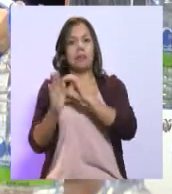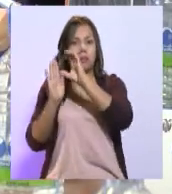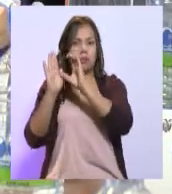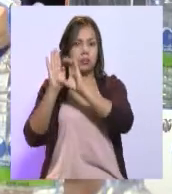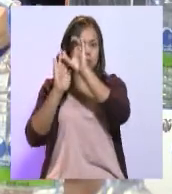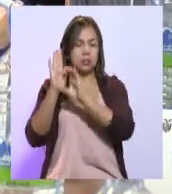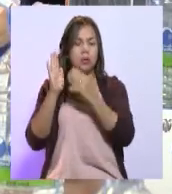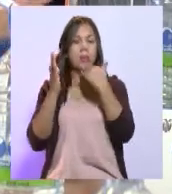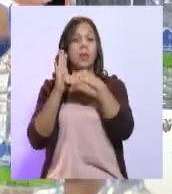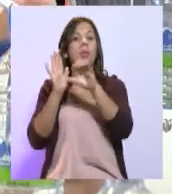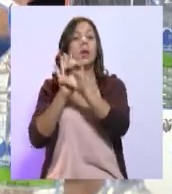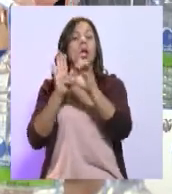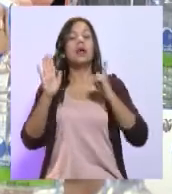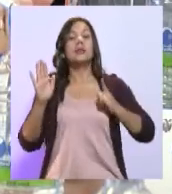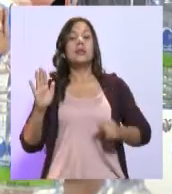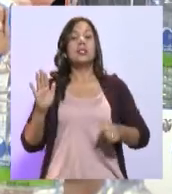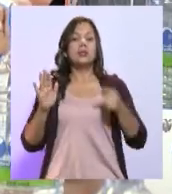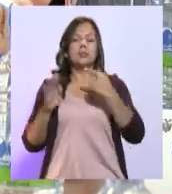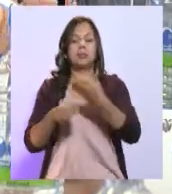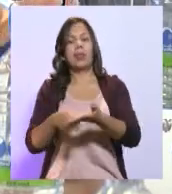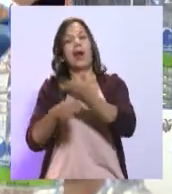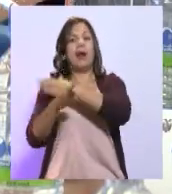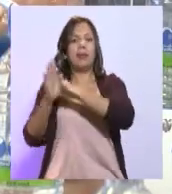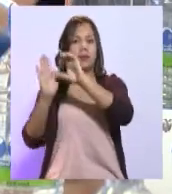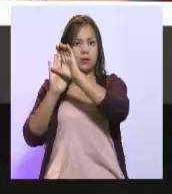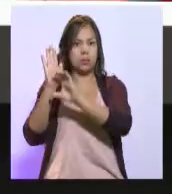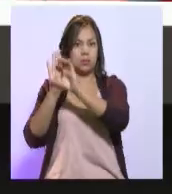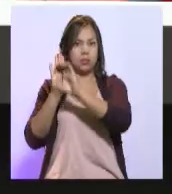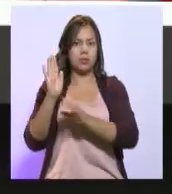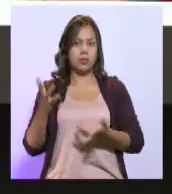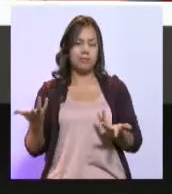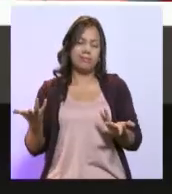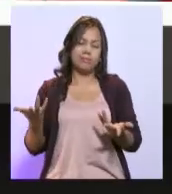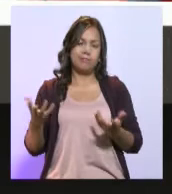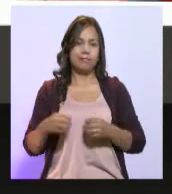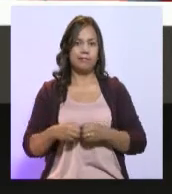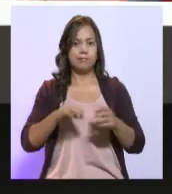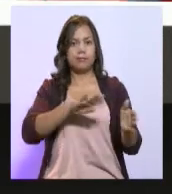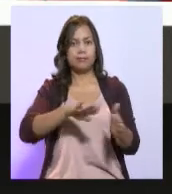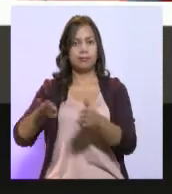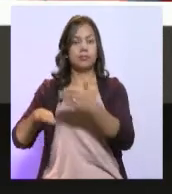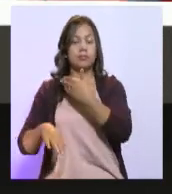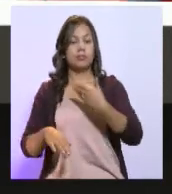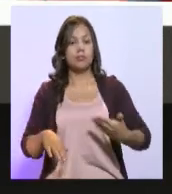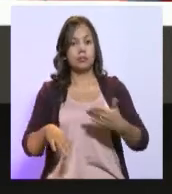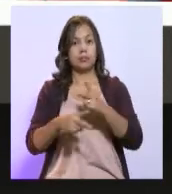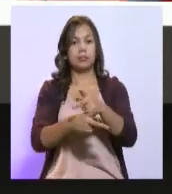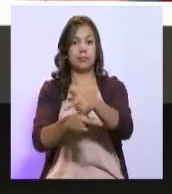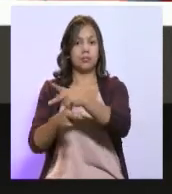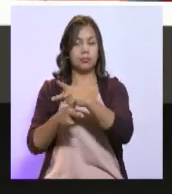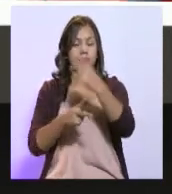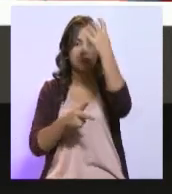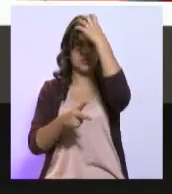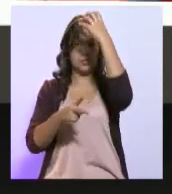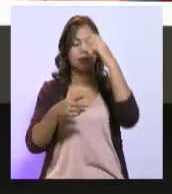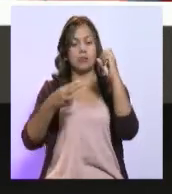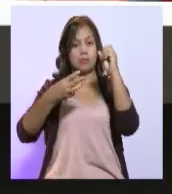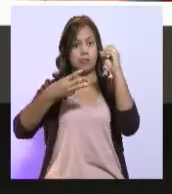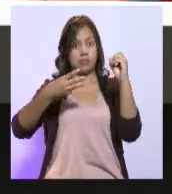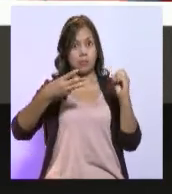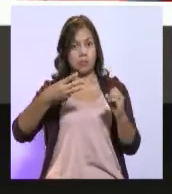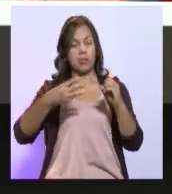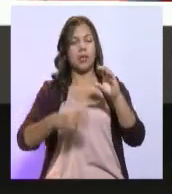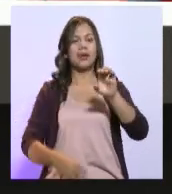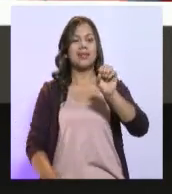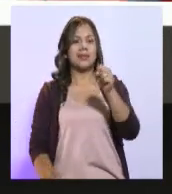propia Ley Orgánica de la Salud es una ley preconstitucional. El presidente del Consejo de Educación Superior CES, Enrique